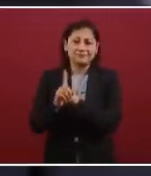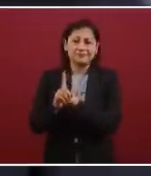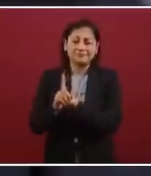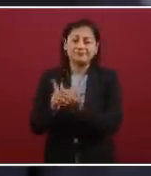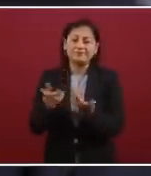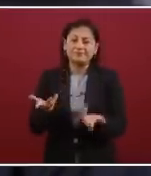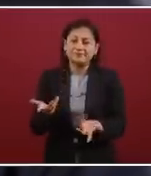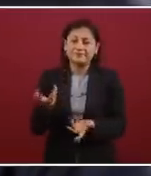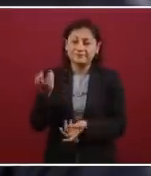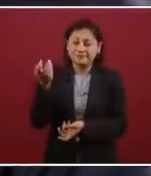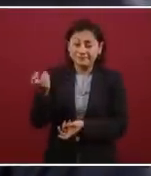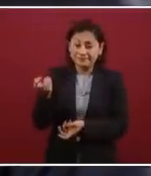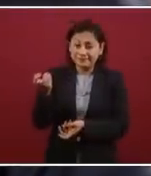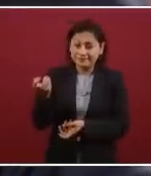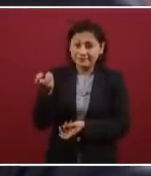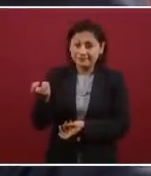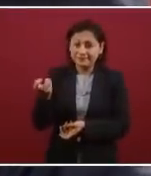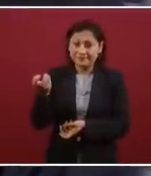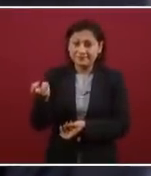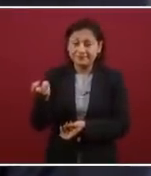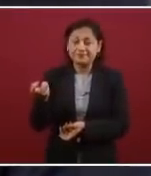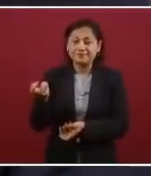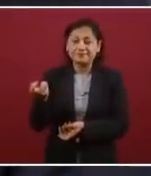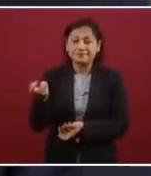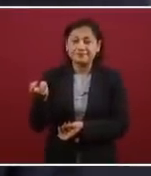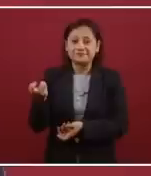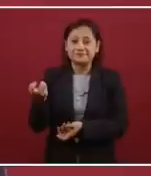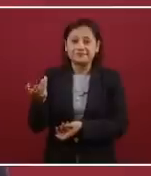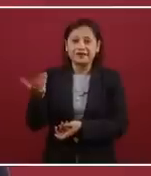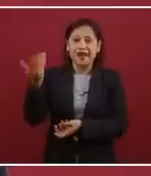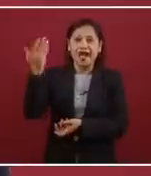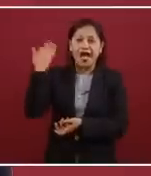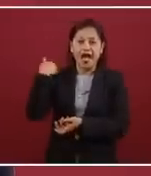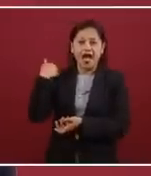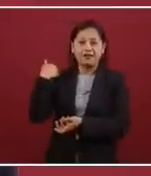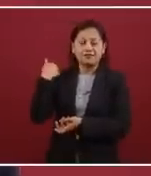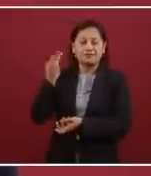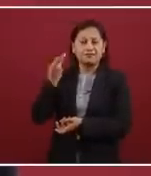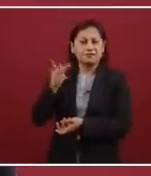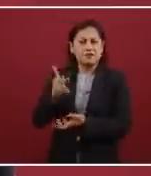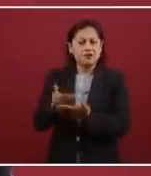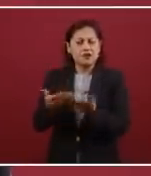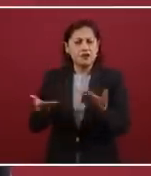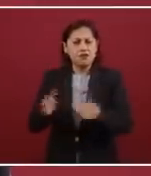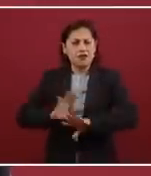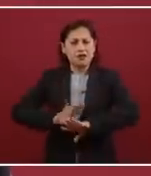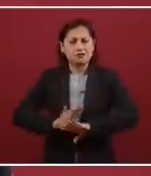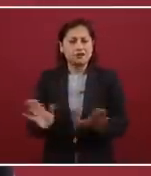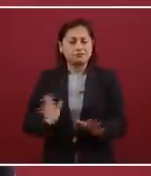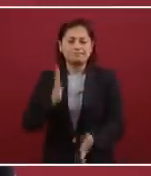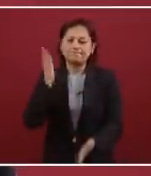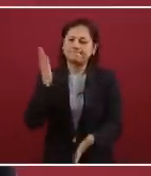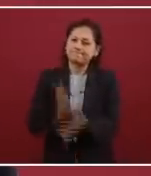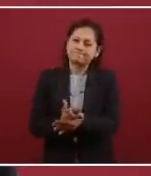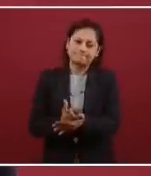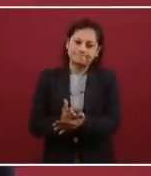estas cosas son las que ya no pueden seguirse dando.